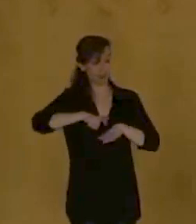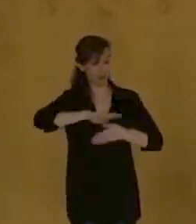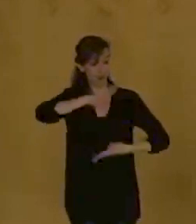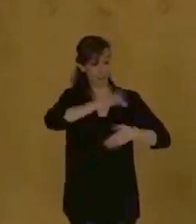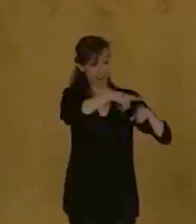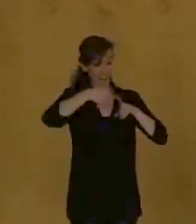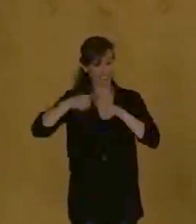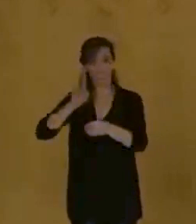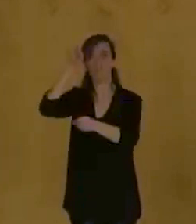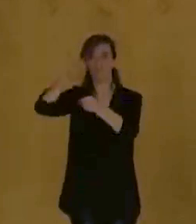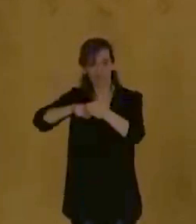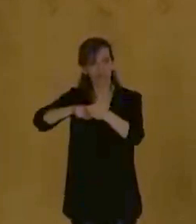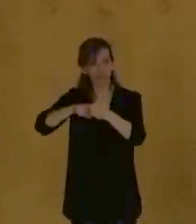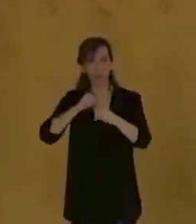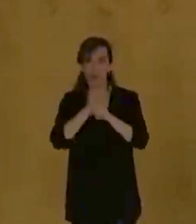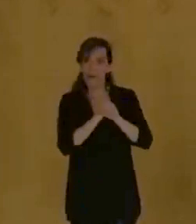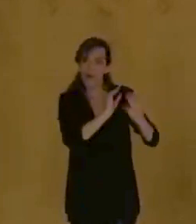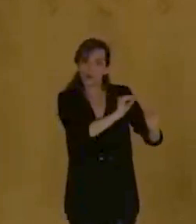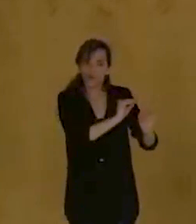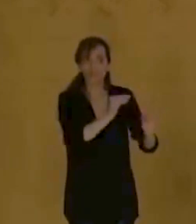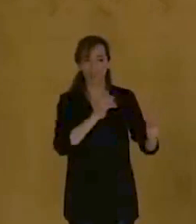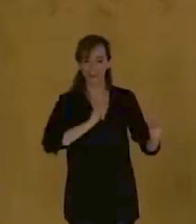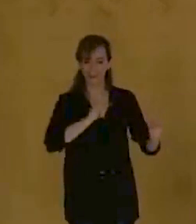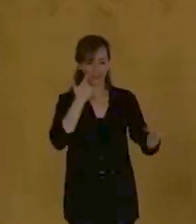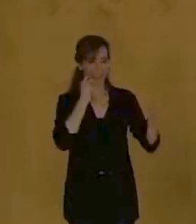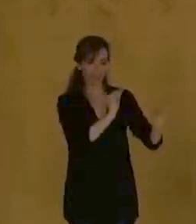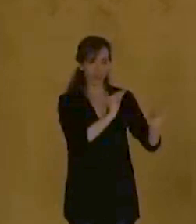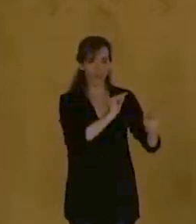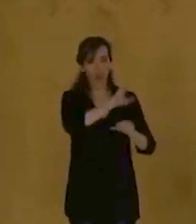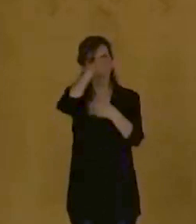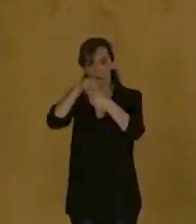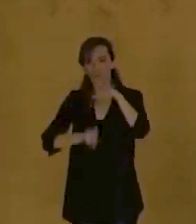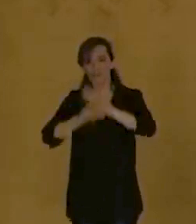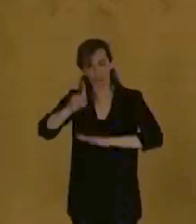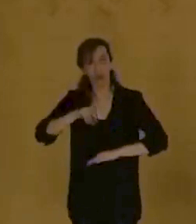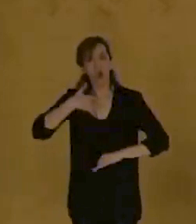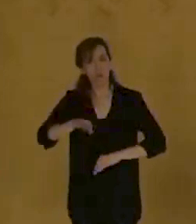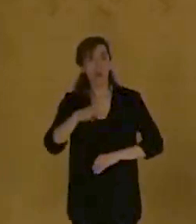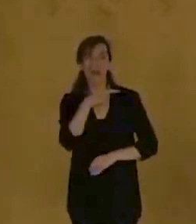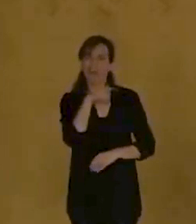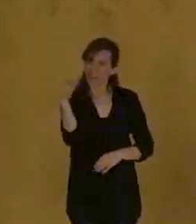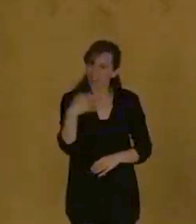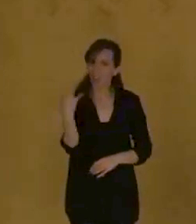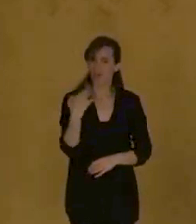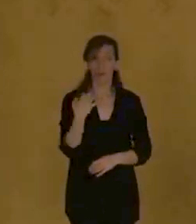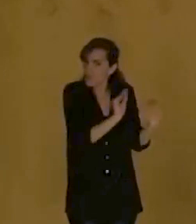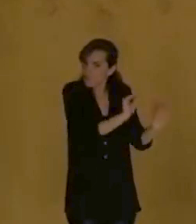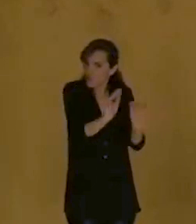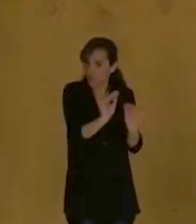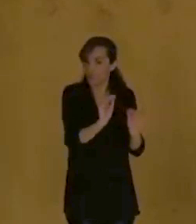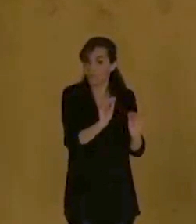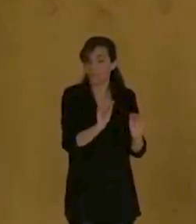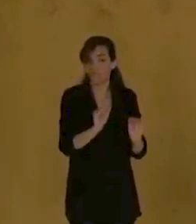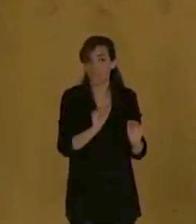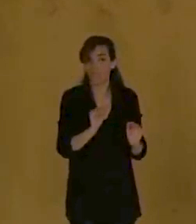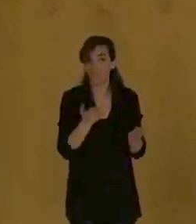puedan desarrollar pues su identidad artística, su arte y cada uno en su línea de trabajo. Y eso,